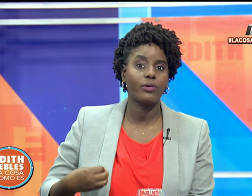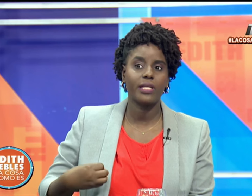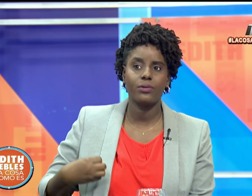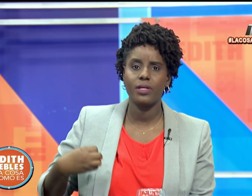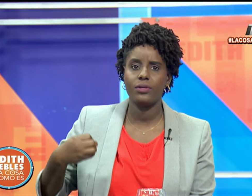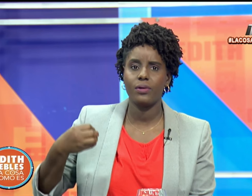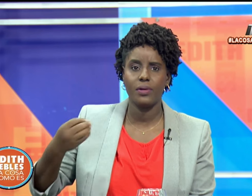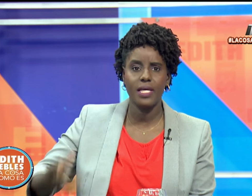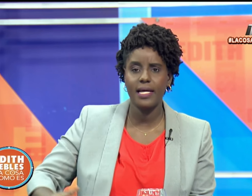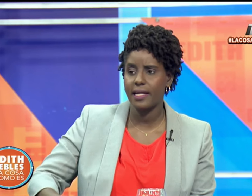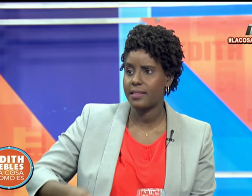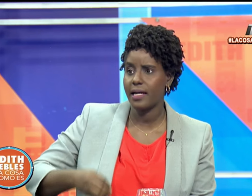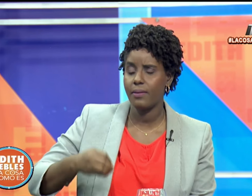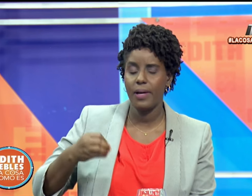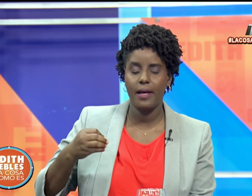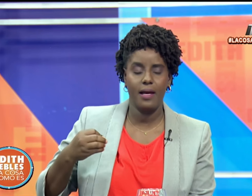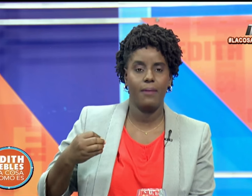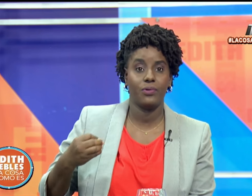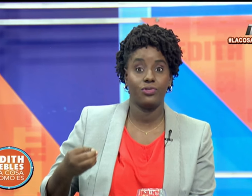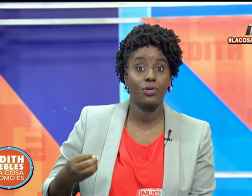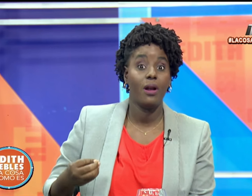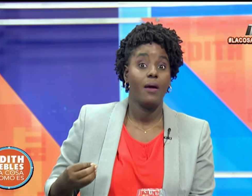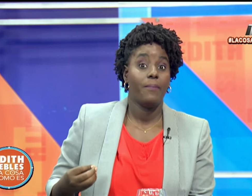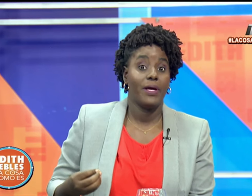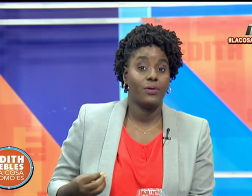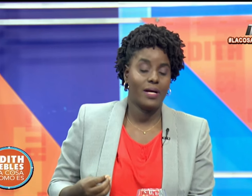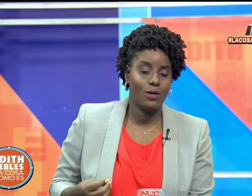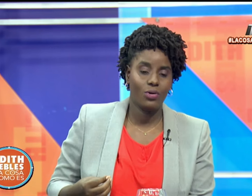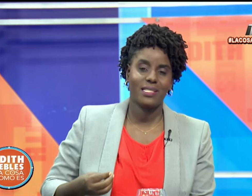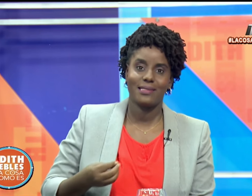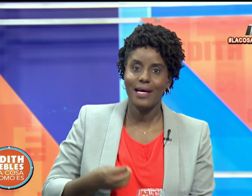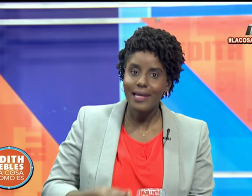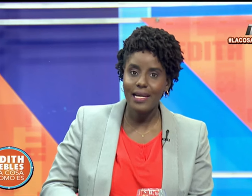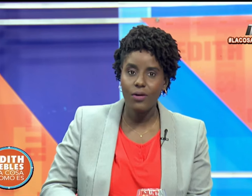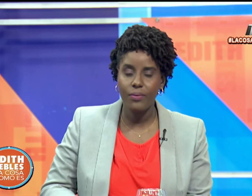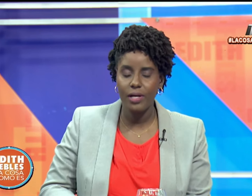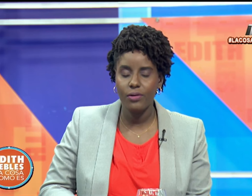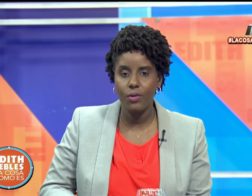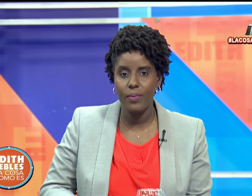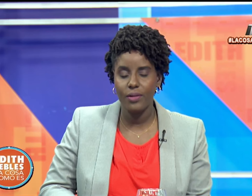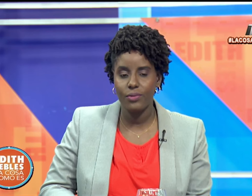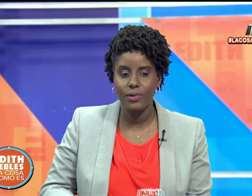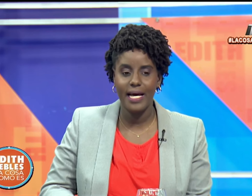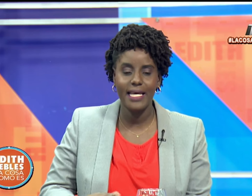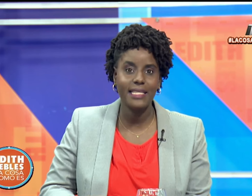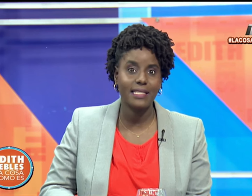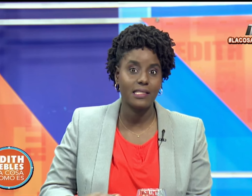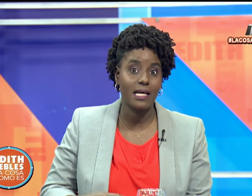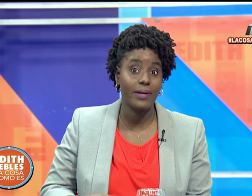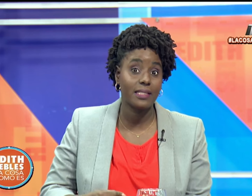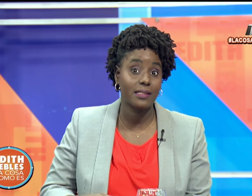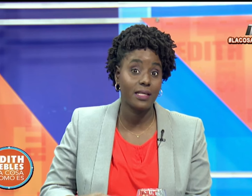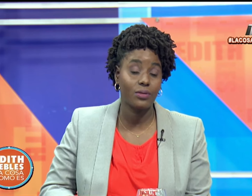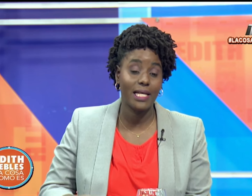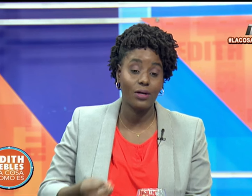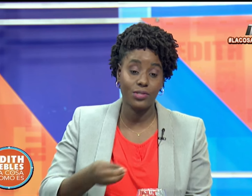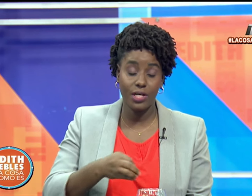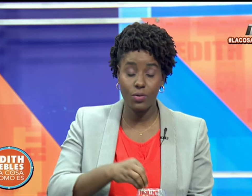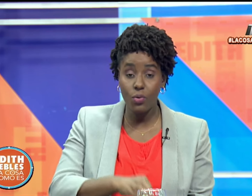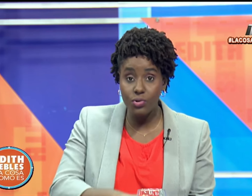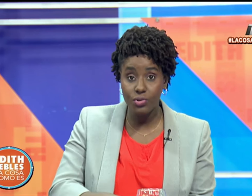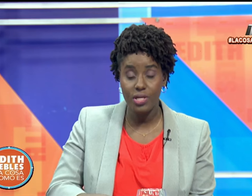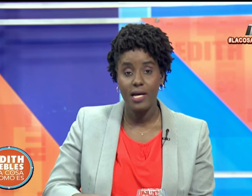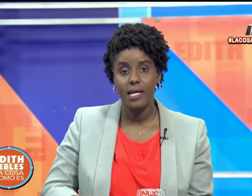van en contra de una ideología, que están en oposición. Pero los que están en el gobierno con Maduro, la gente que se está abasteciendo de